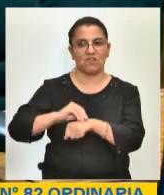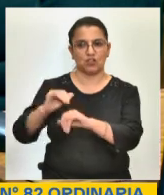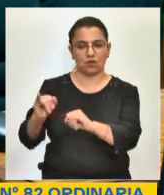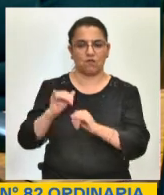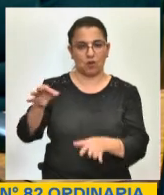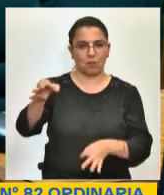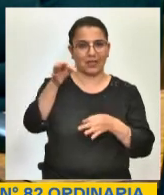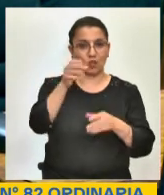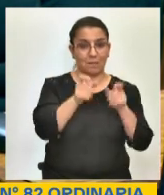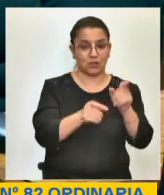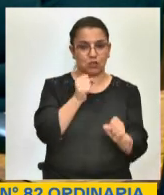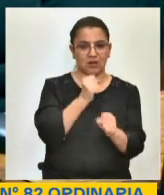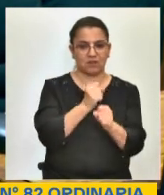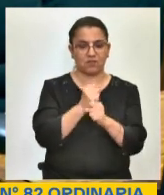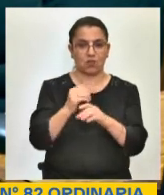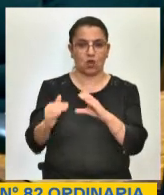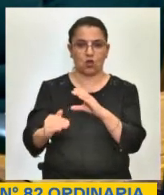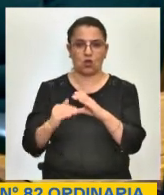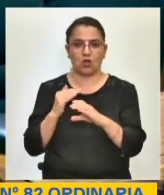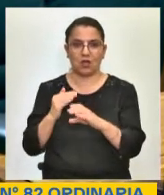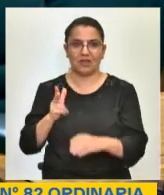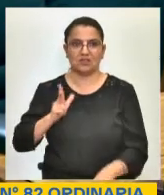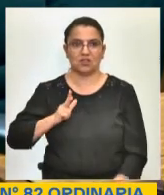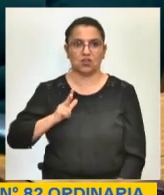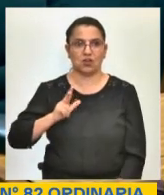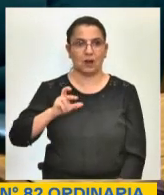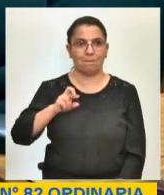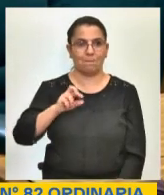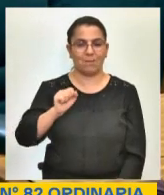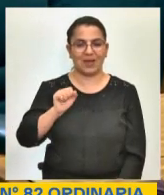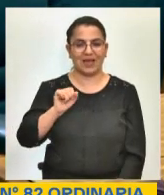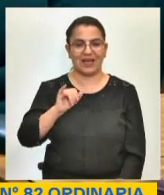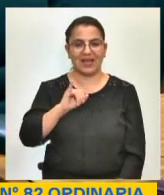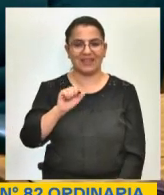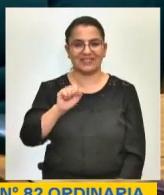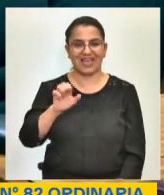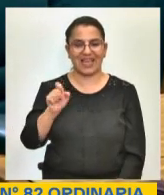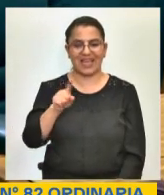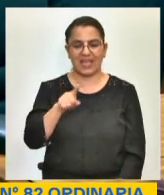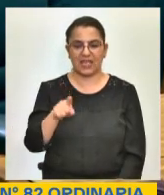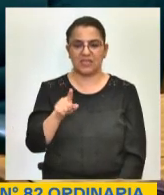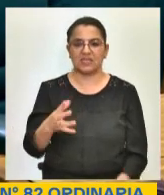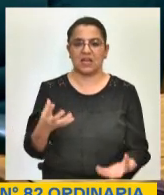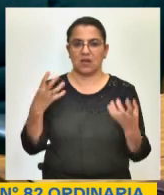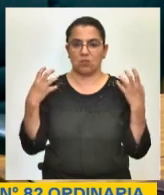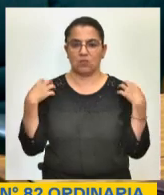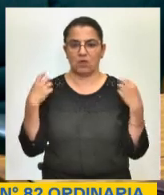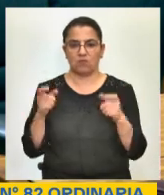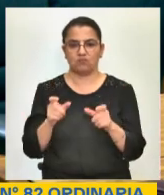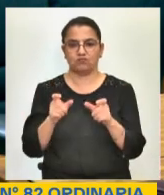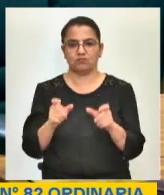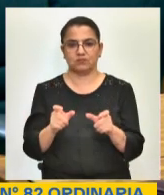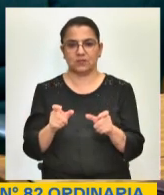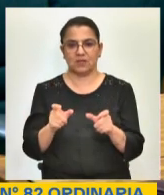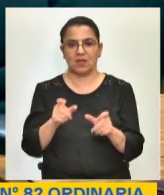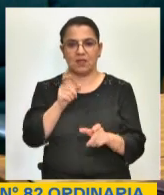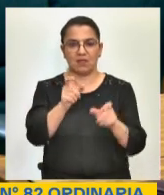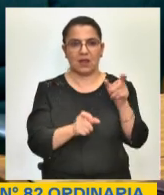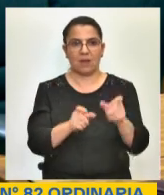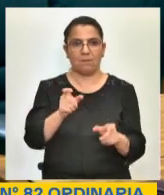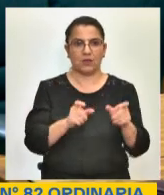mandan un correo que les mandó el señor Rodrigo báez quien estaba a cargo de la vigilancia de la gente segregada del